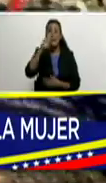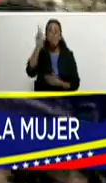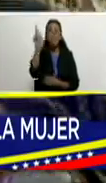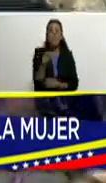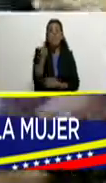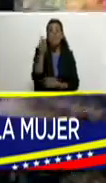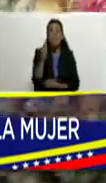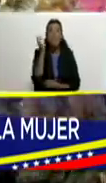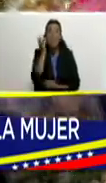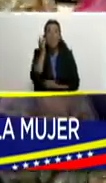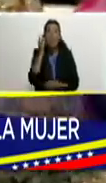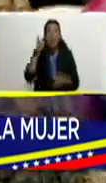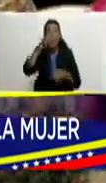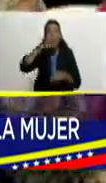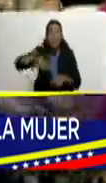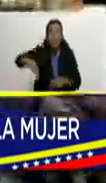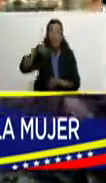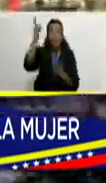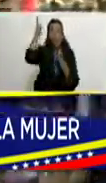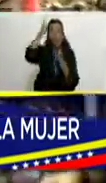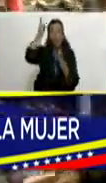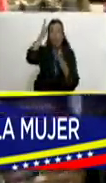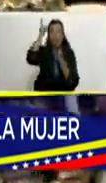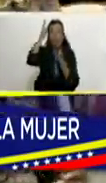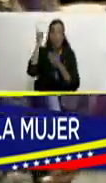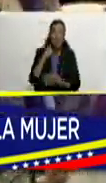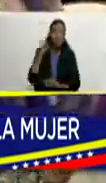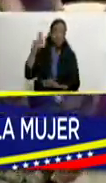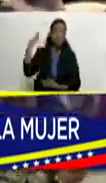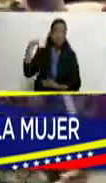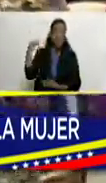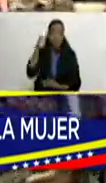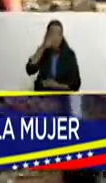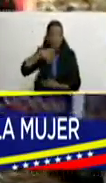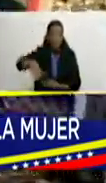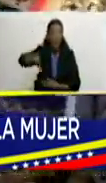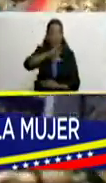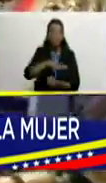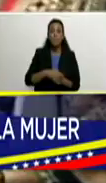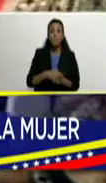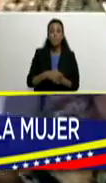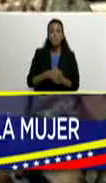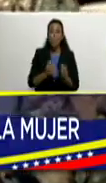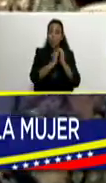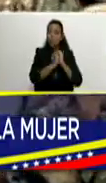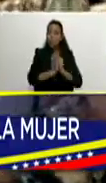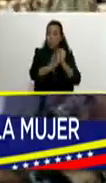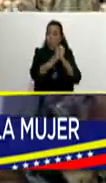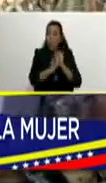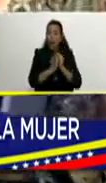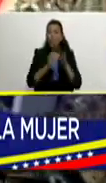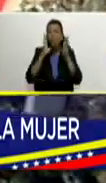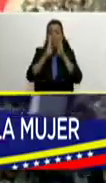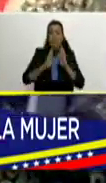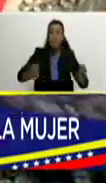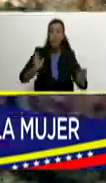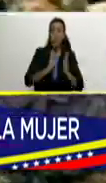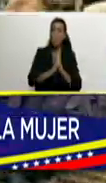diputada de los pueblos indígenas ancestrales. Chamana mayor, dame tu bendición,